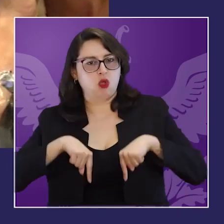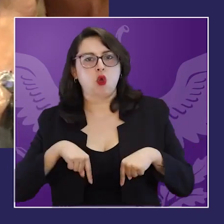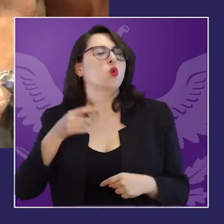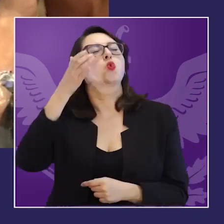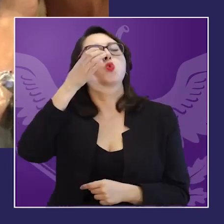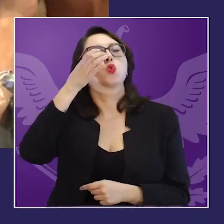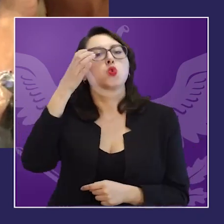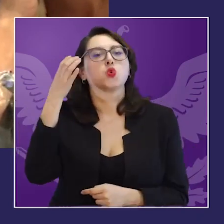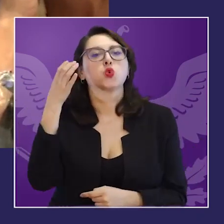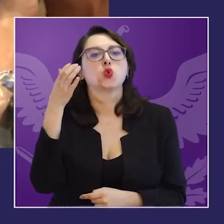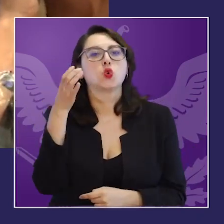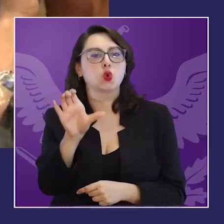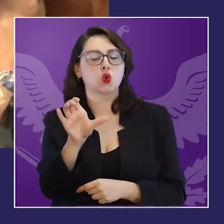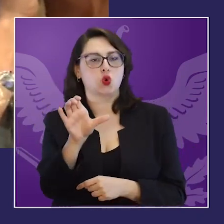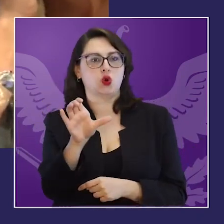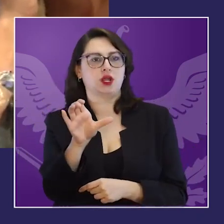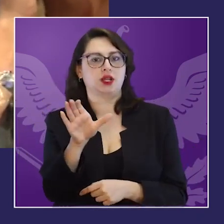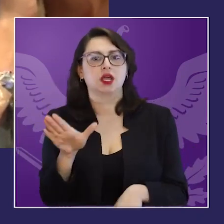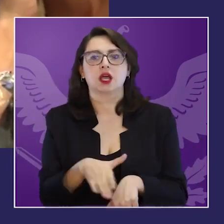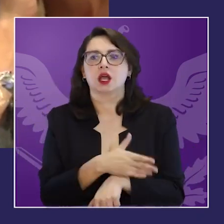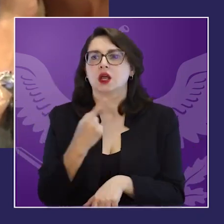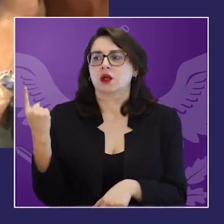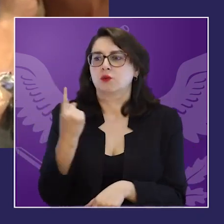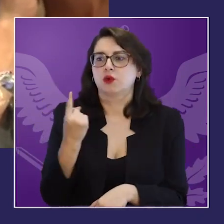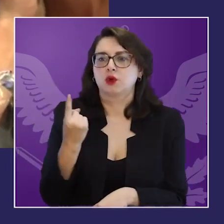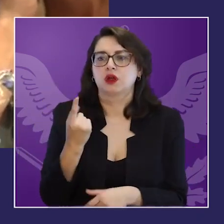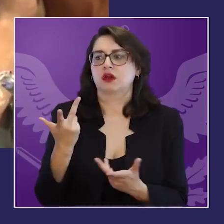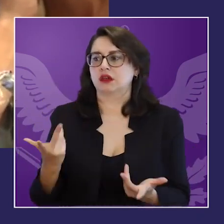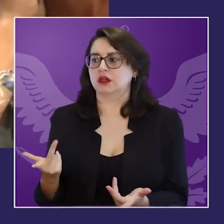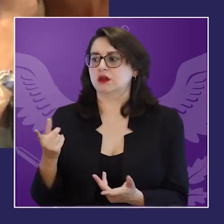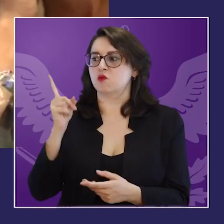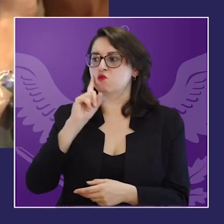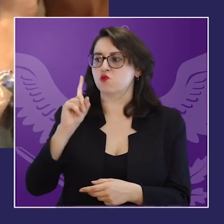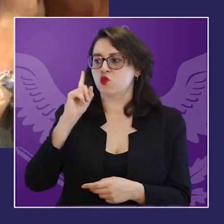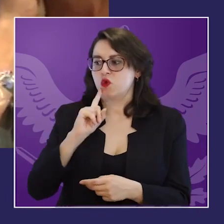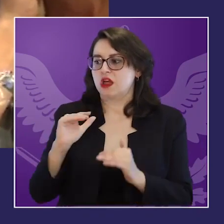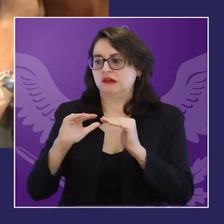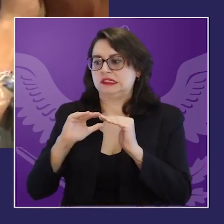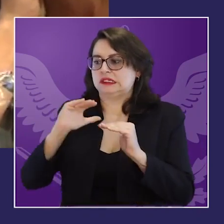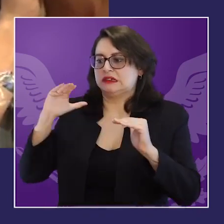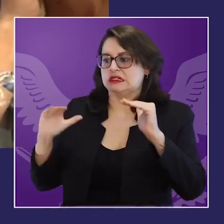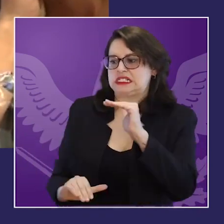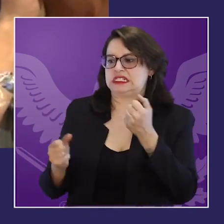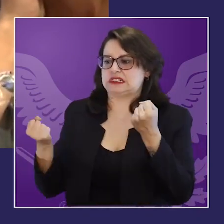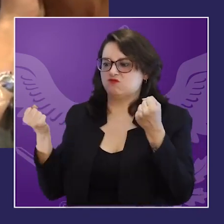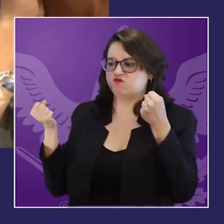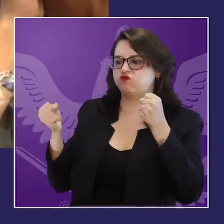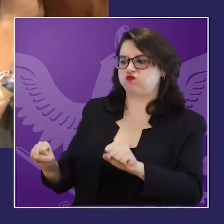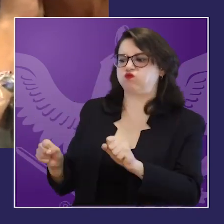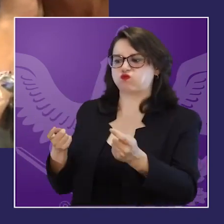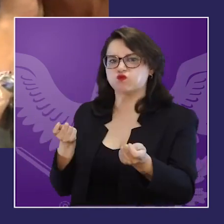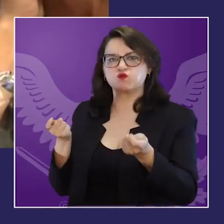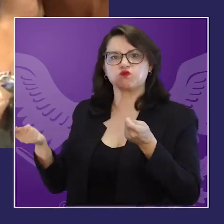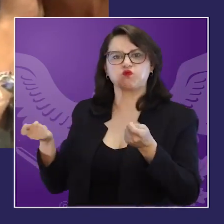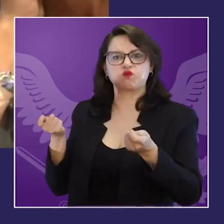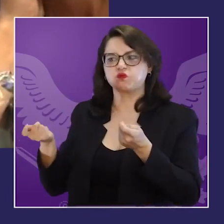de crueldad que ya mencionaba Adriana, de crueldad porque el mensaje no solo es el ejercicio